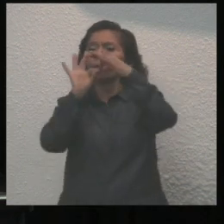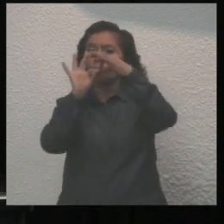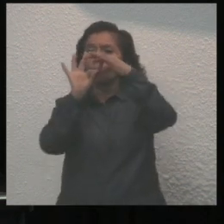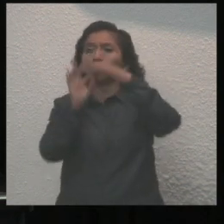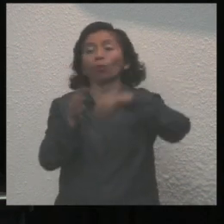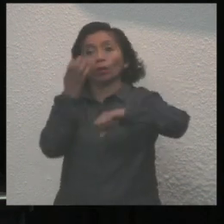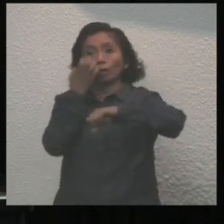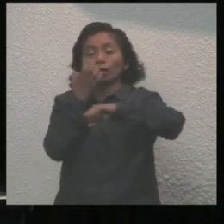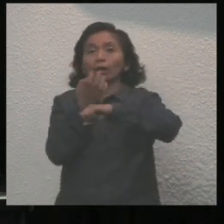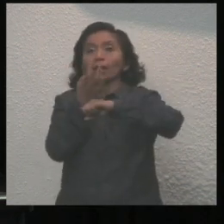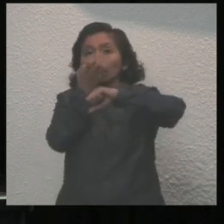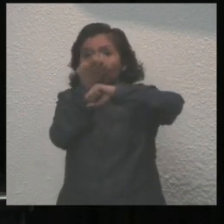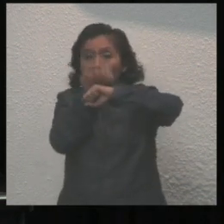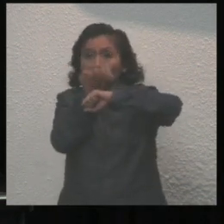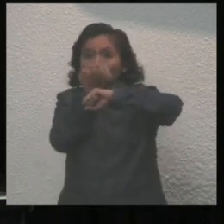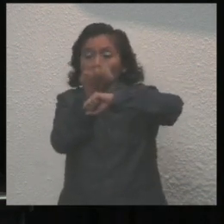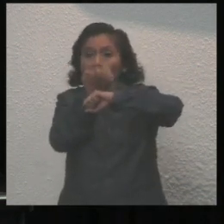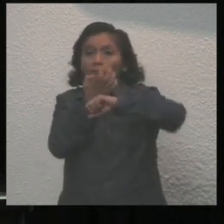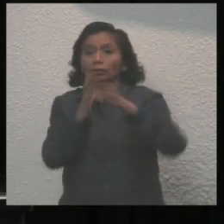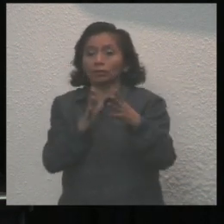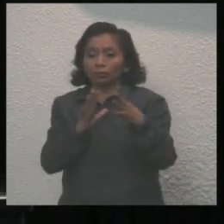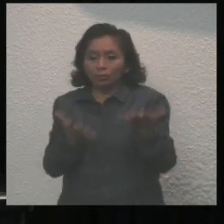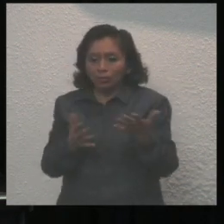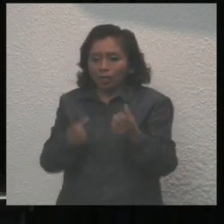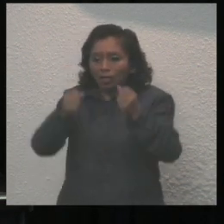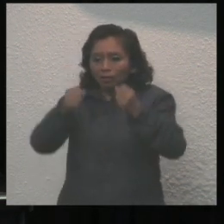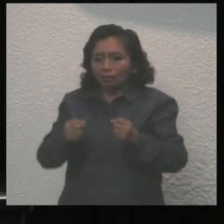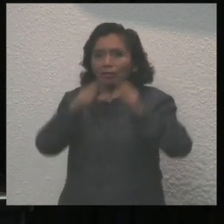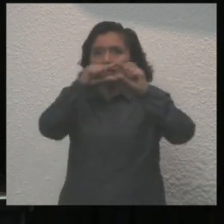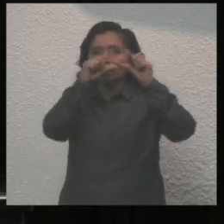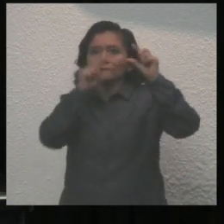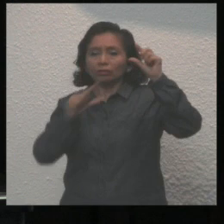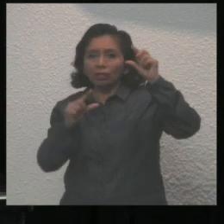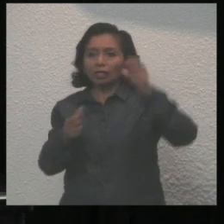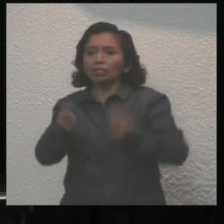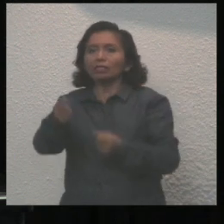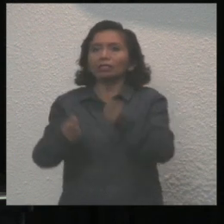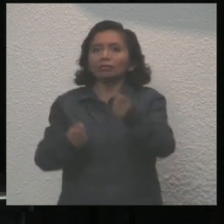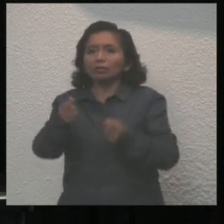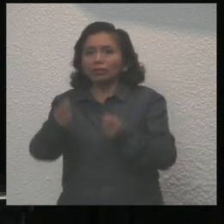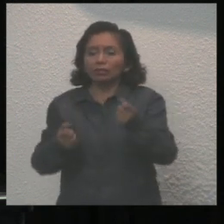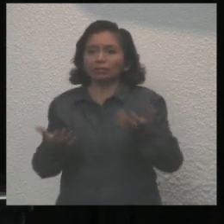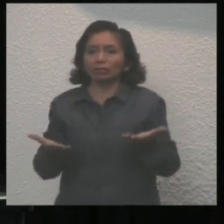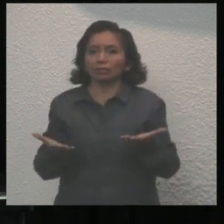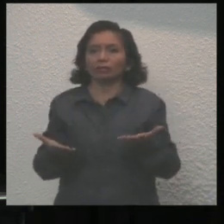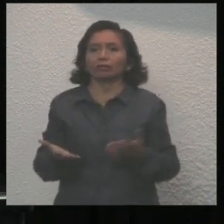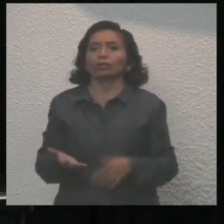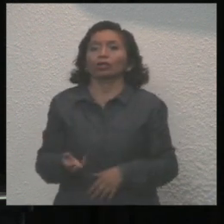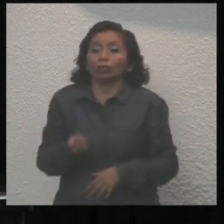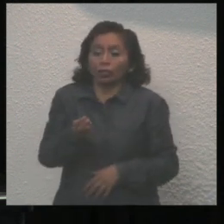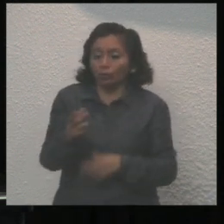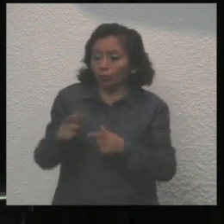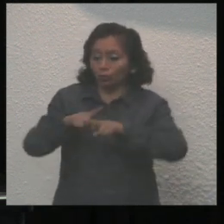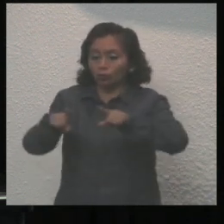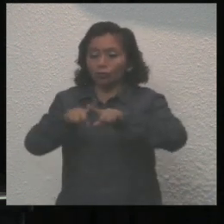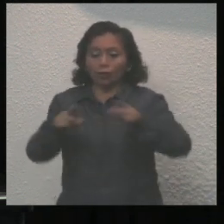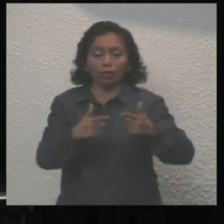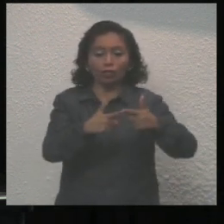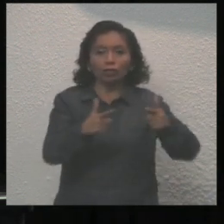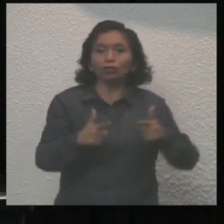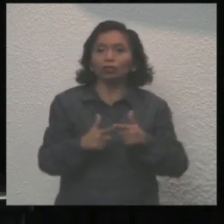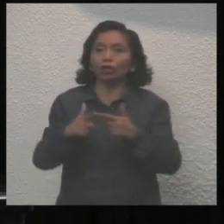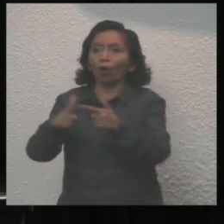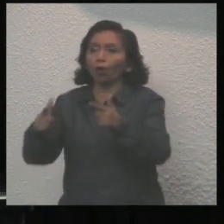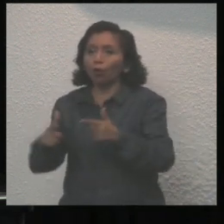norte. Se asume su programa de seguridad nacional, su programa de administración y uso contrainsurgente de los grupos de la delincuencia